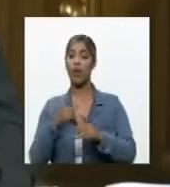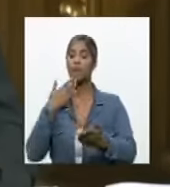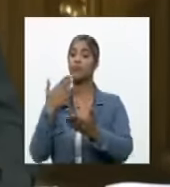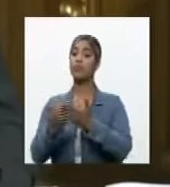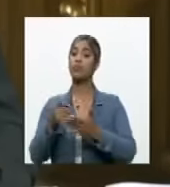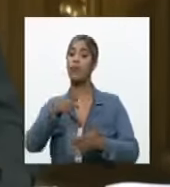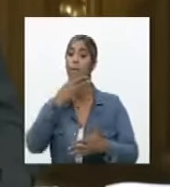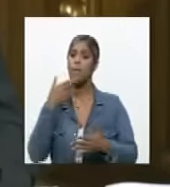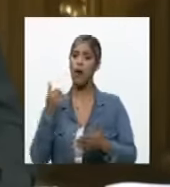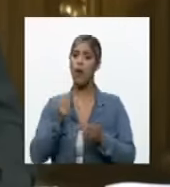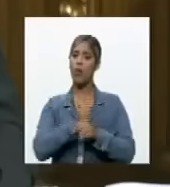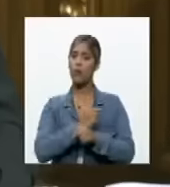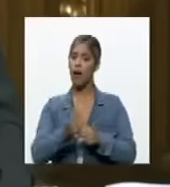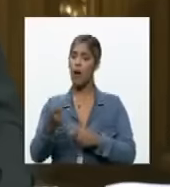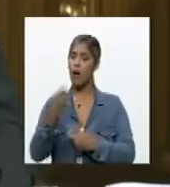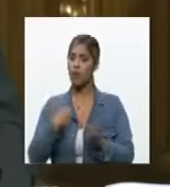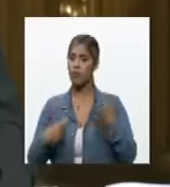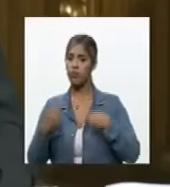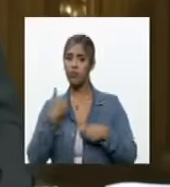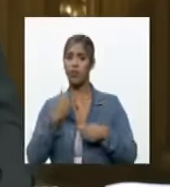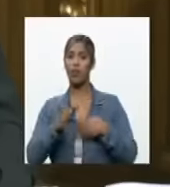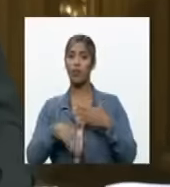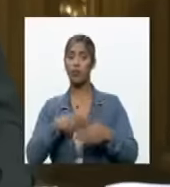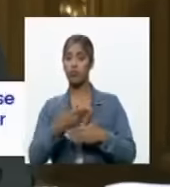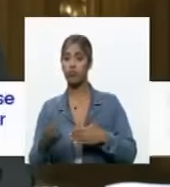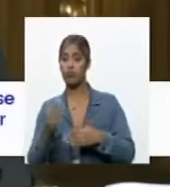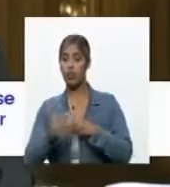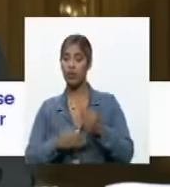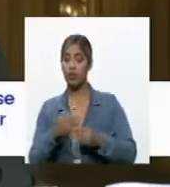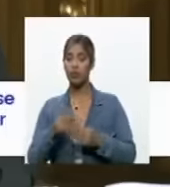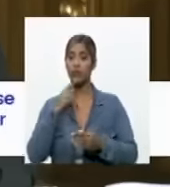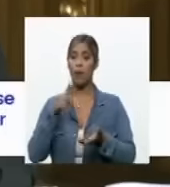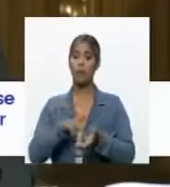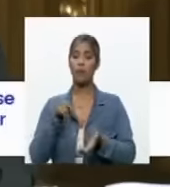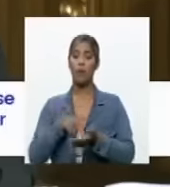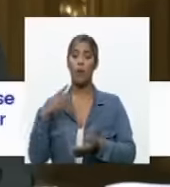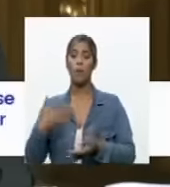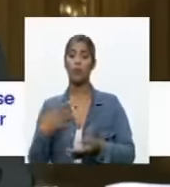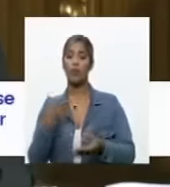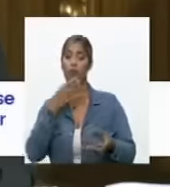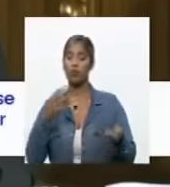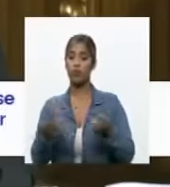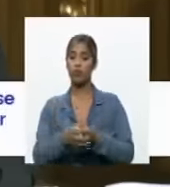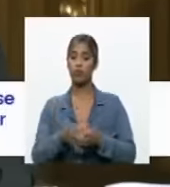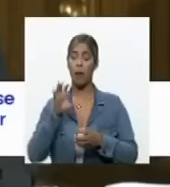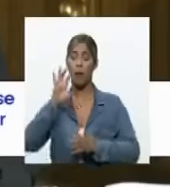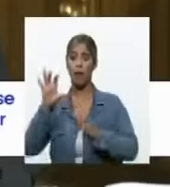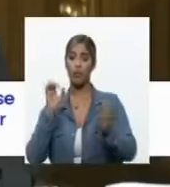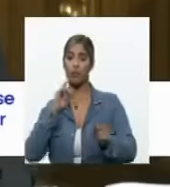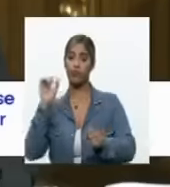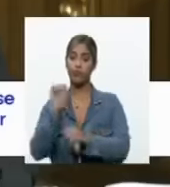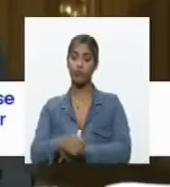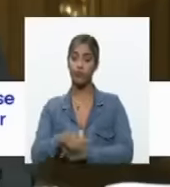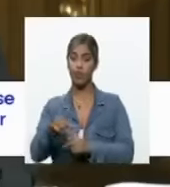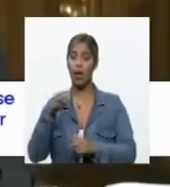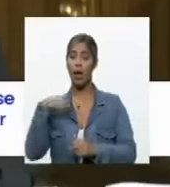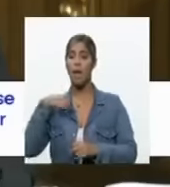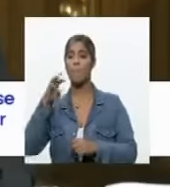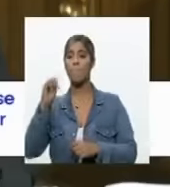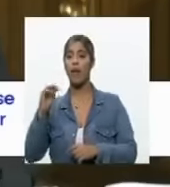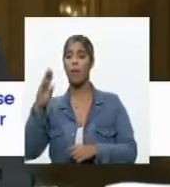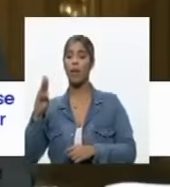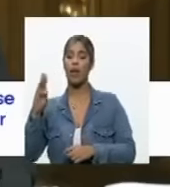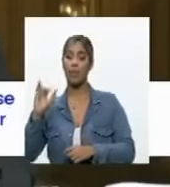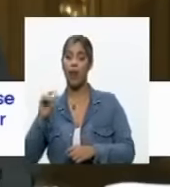mejoras en sus condiciones laborales. Posteriormente desarrolló un papel importante en la Junta Patriótica que derrocó al dictador Marcos Pérez Jiménez